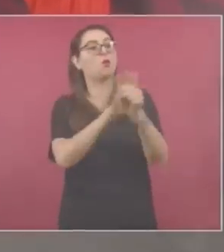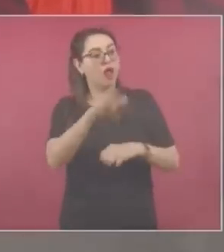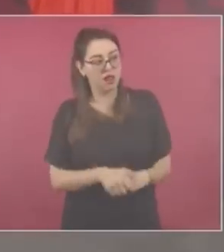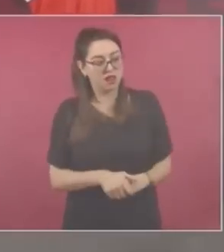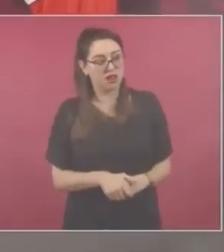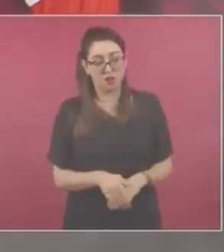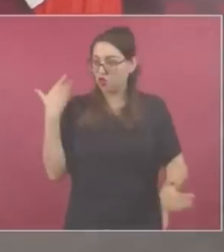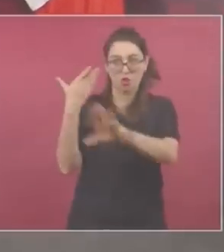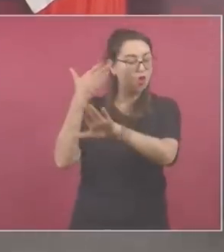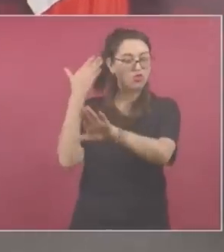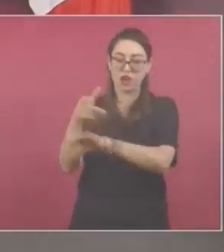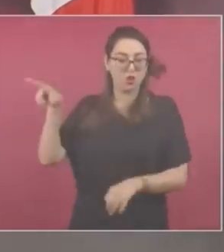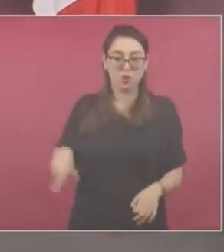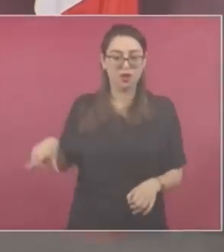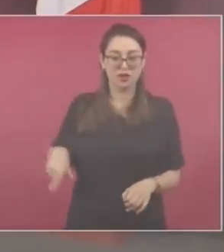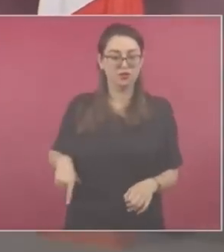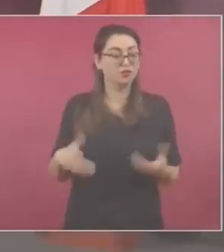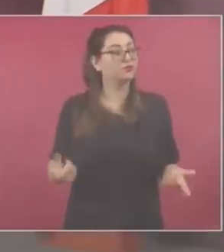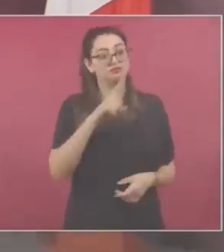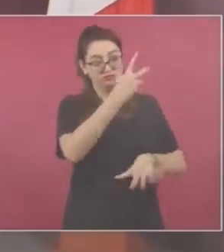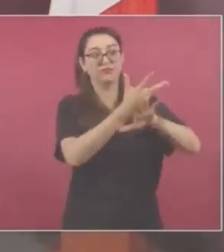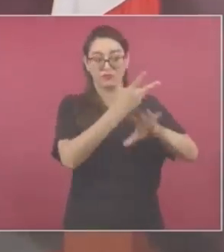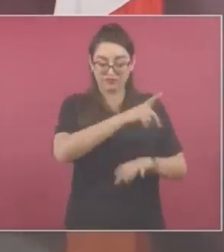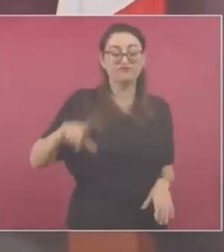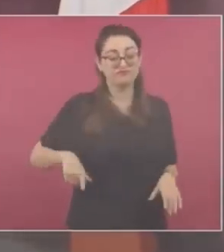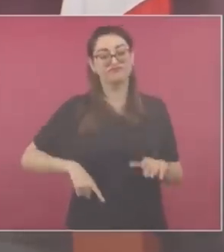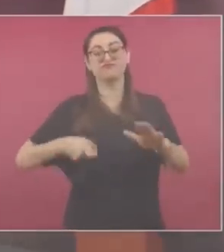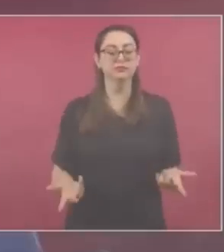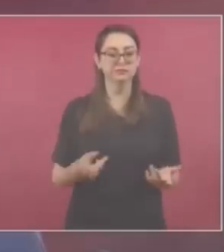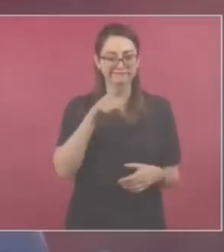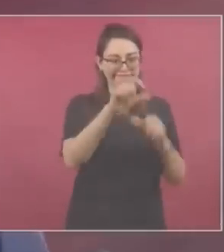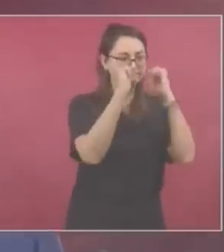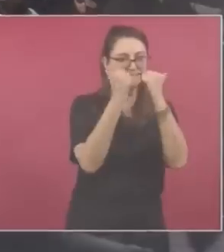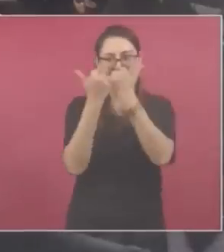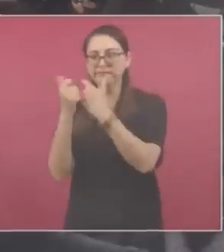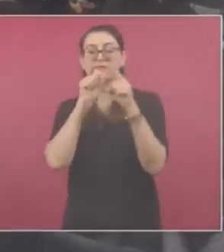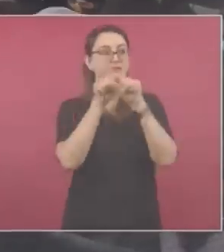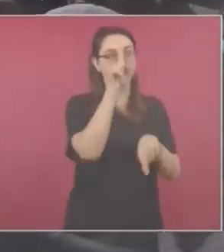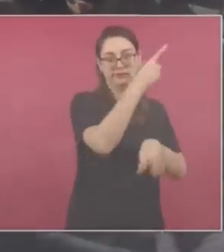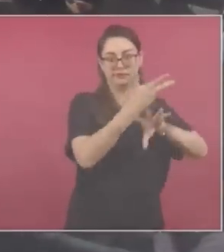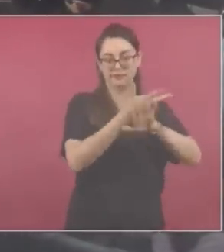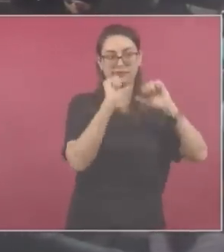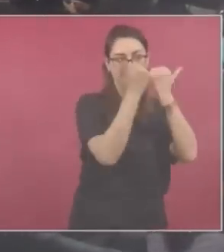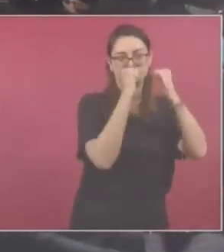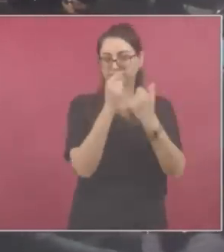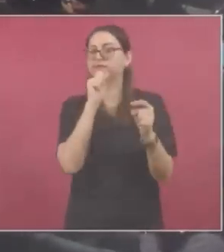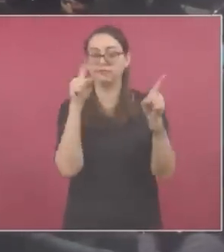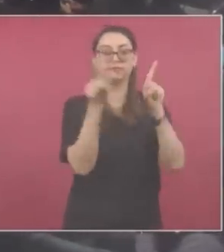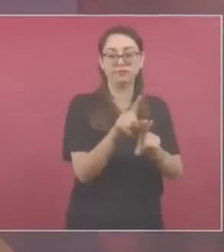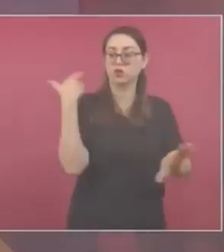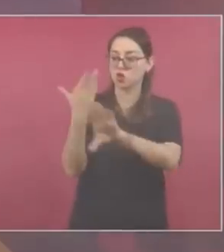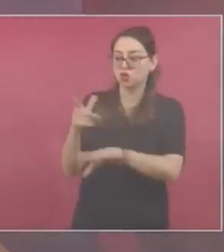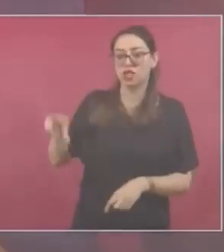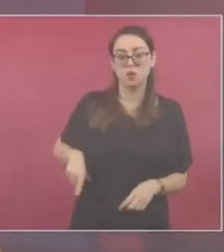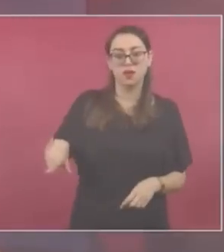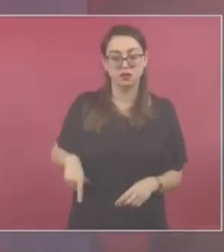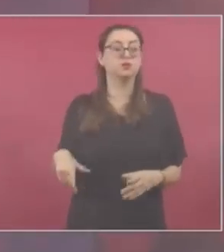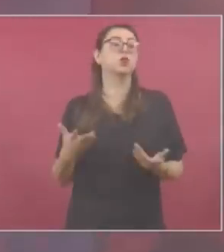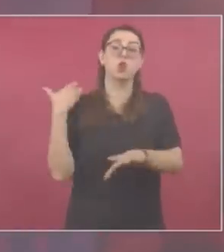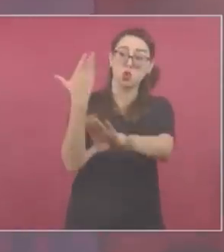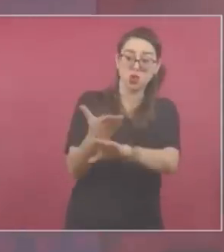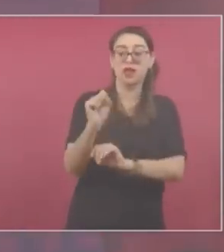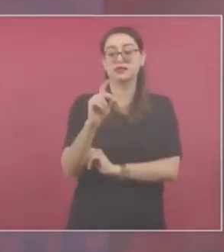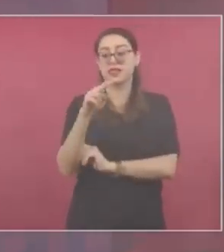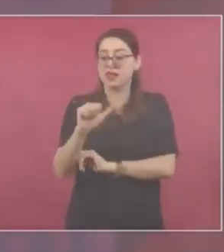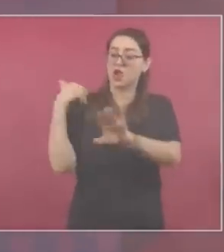país independiente y soberano. Y ese es un acto de injerencismo. ¿Y por qué los ataques a las Fuerzas Armadas y en este caso